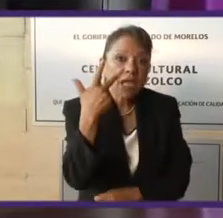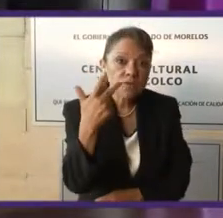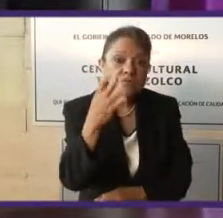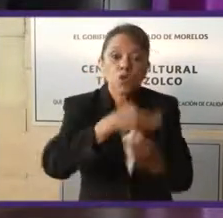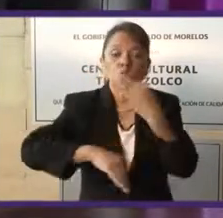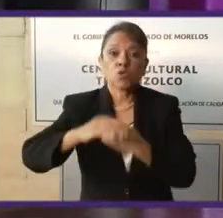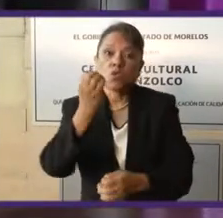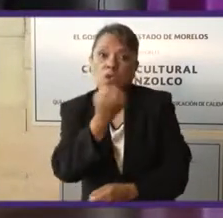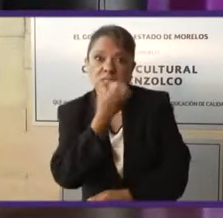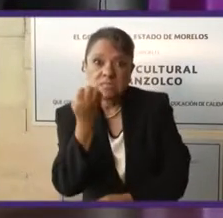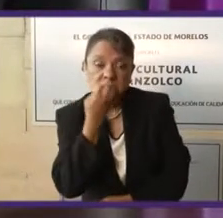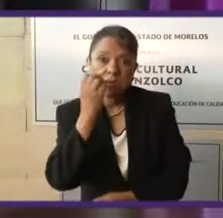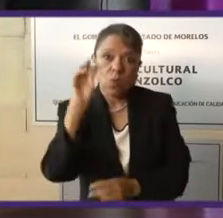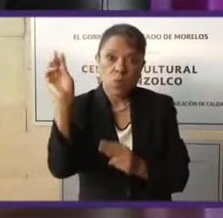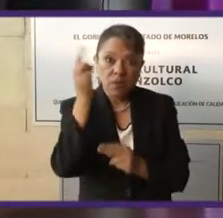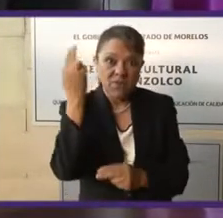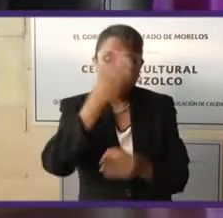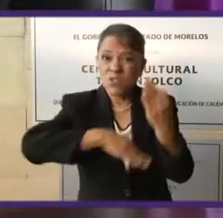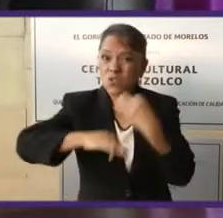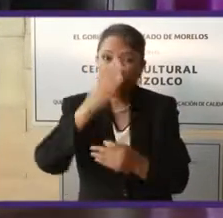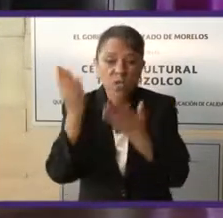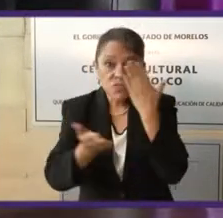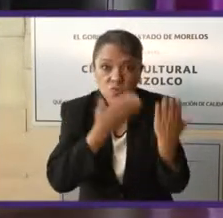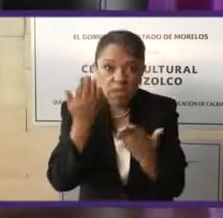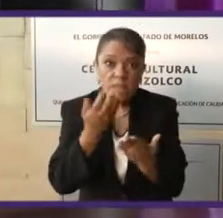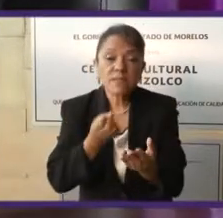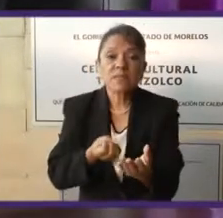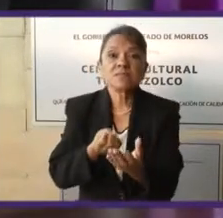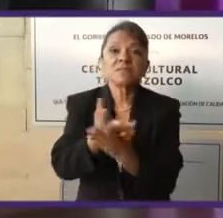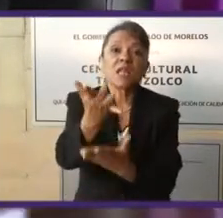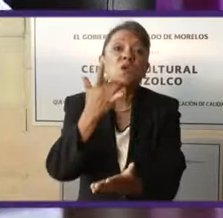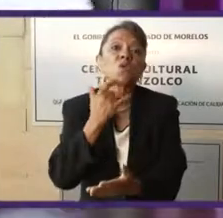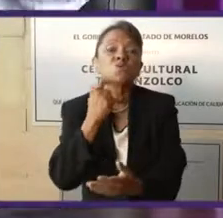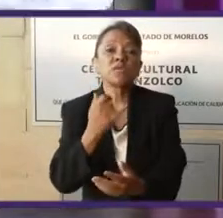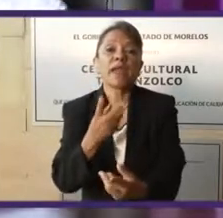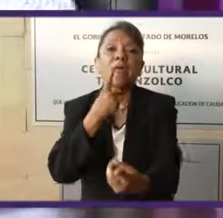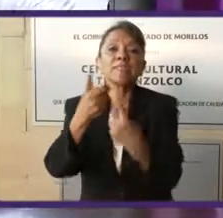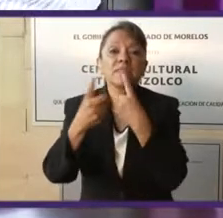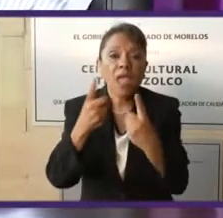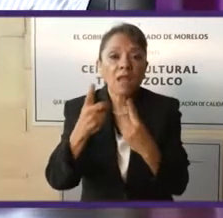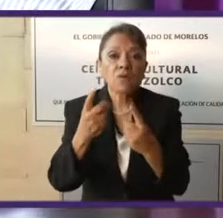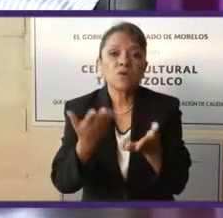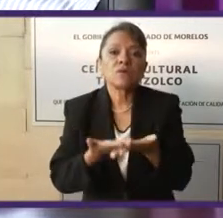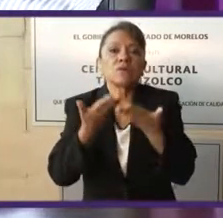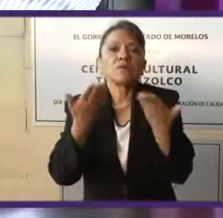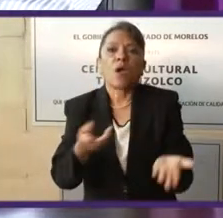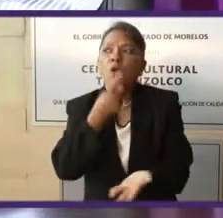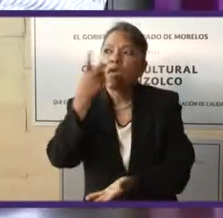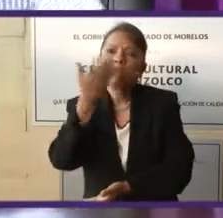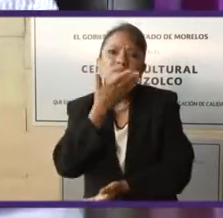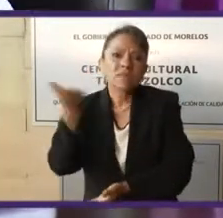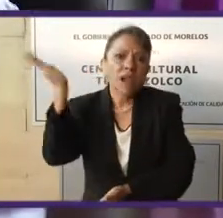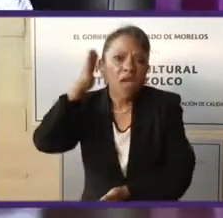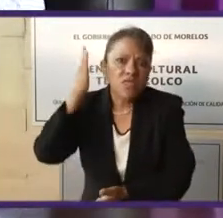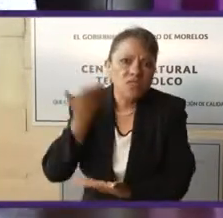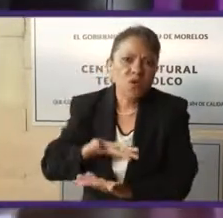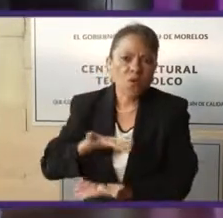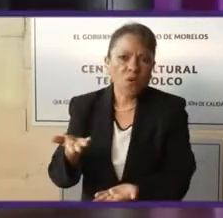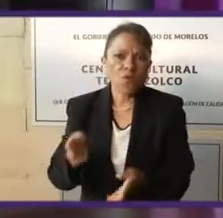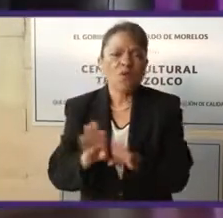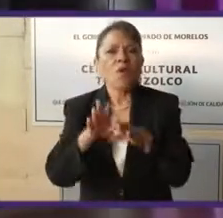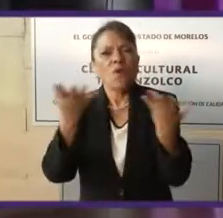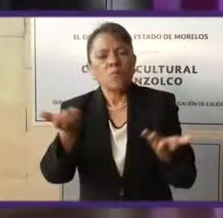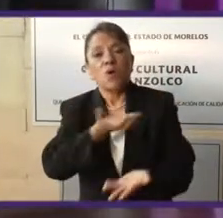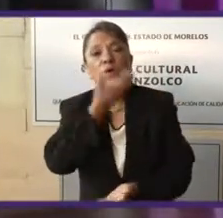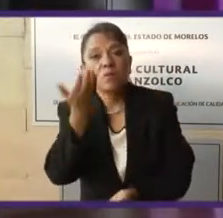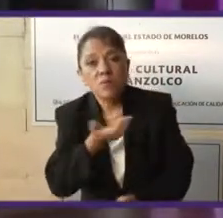salieron a luchar por diálogo público. Y ahora que dialoguemos, nos acusan de traidores. Nuestra tradición